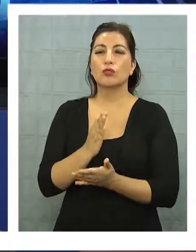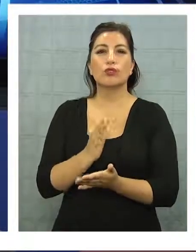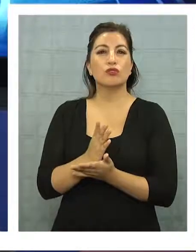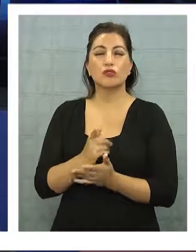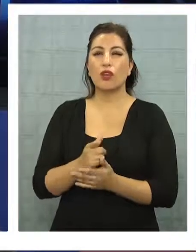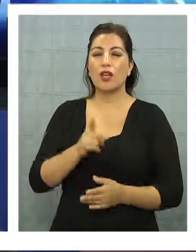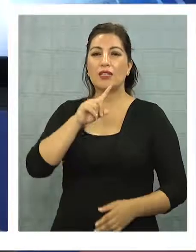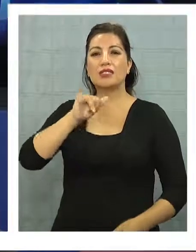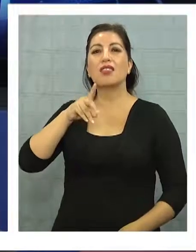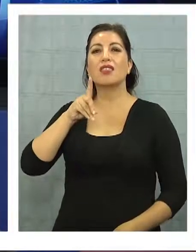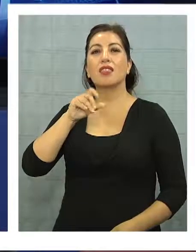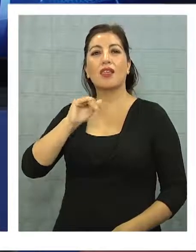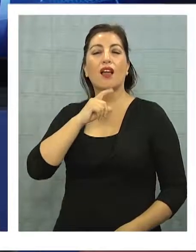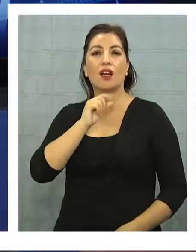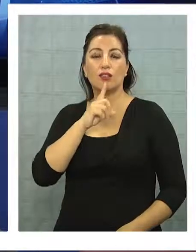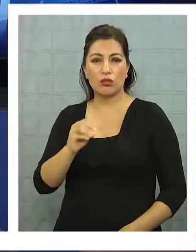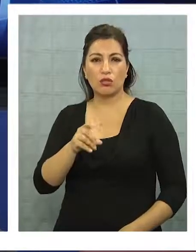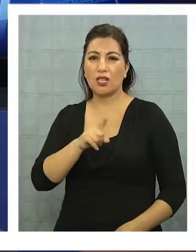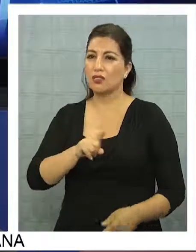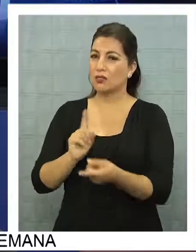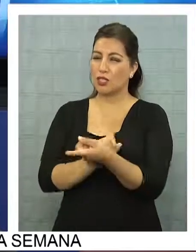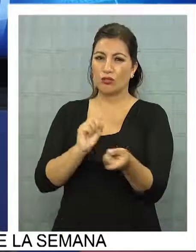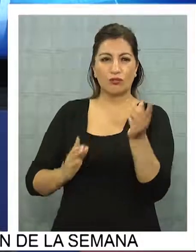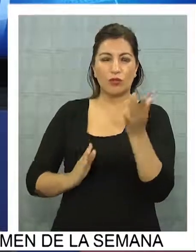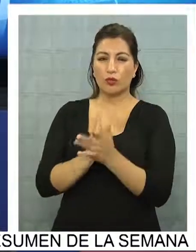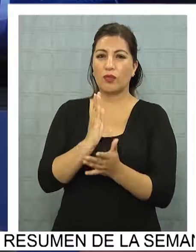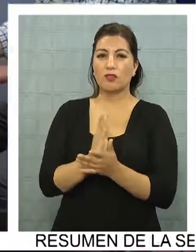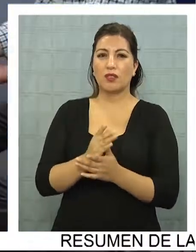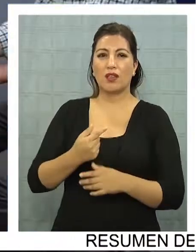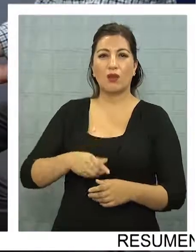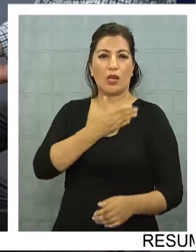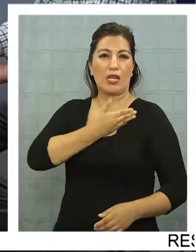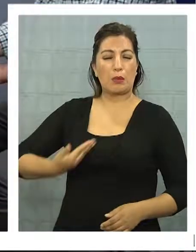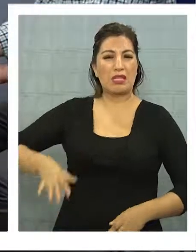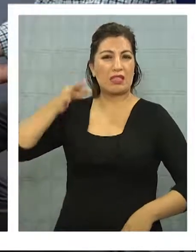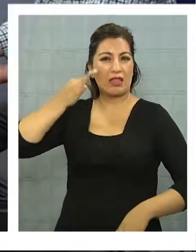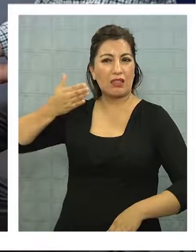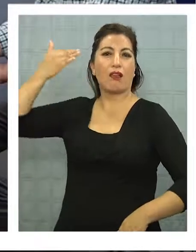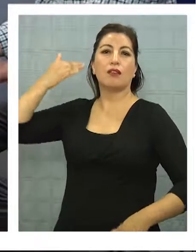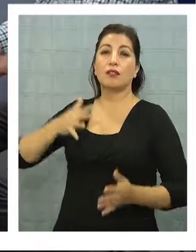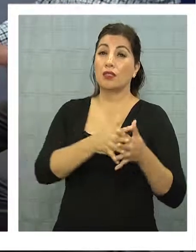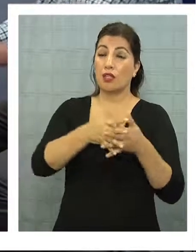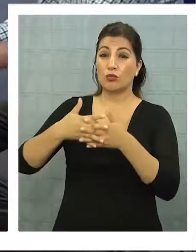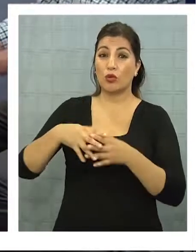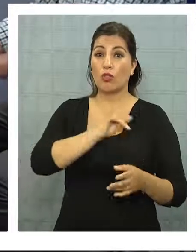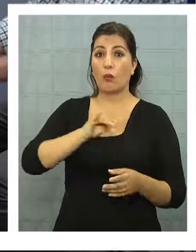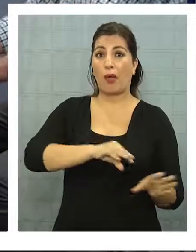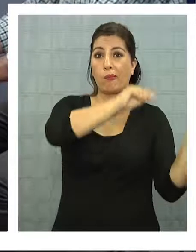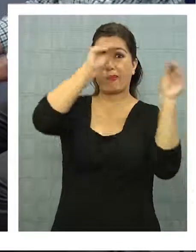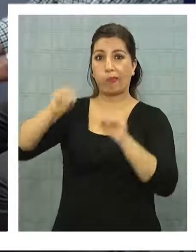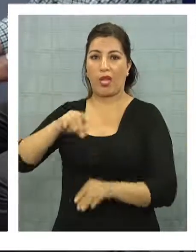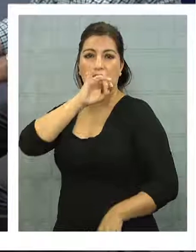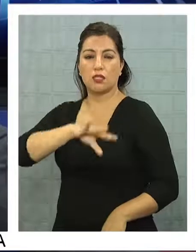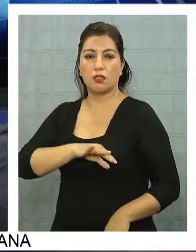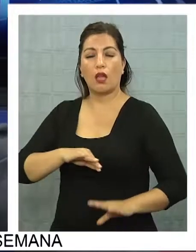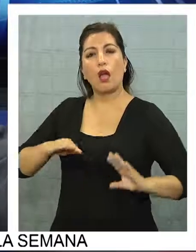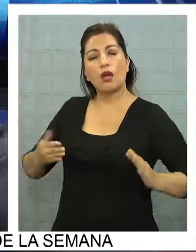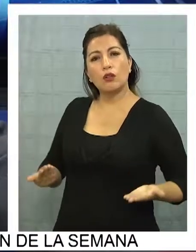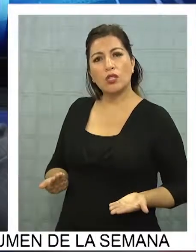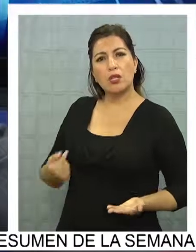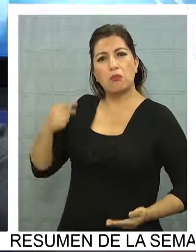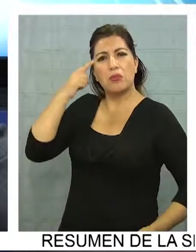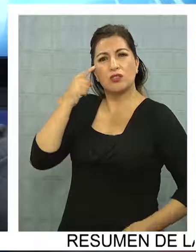haber, pero va un cambio en la reforma, no. Lo que hay en cambio es que reforma laboral quedó pendiente el tema de